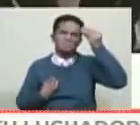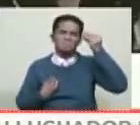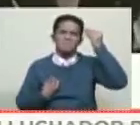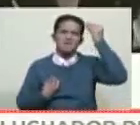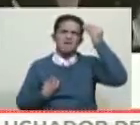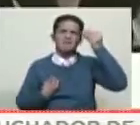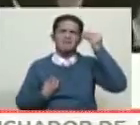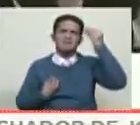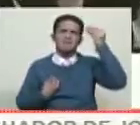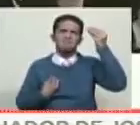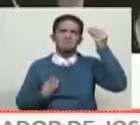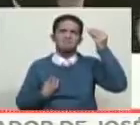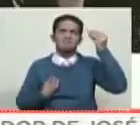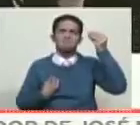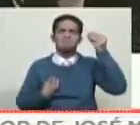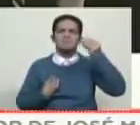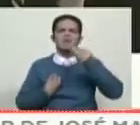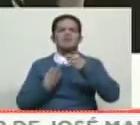para el chavista de a pie?